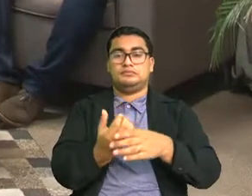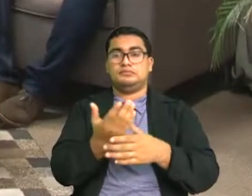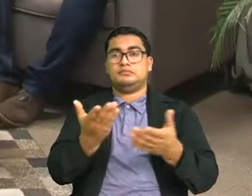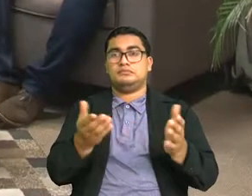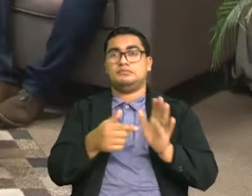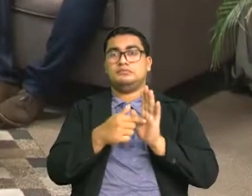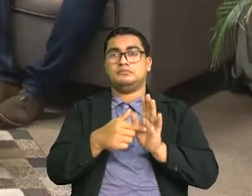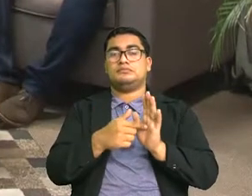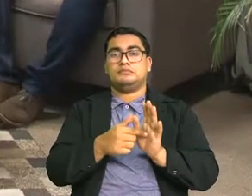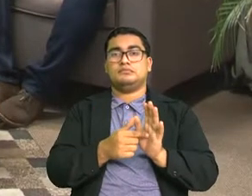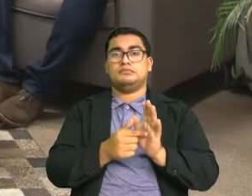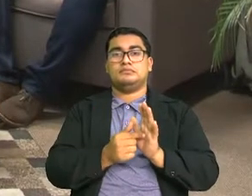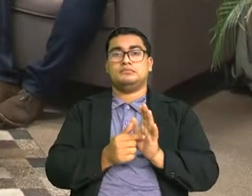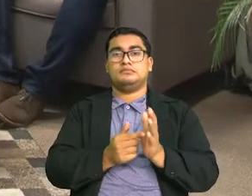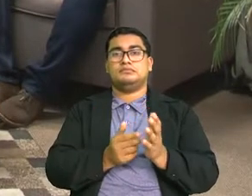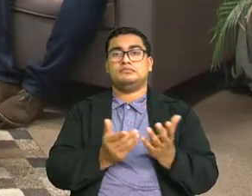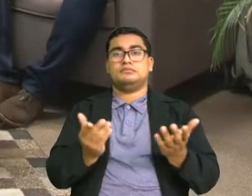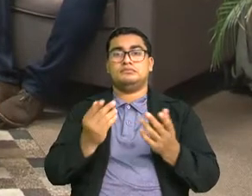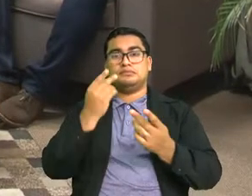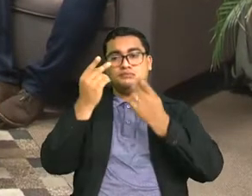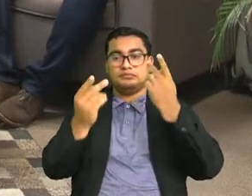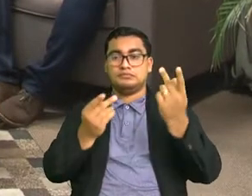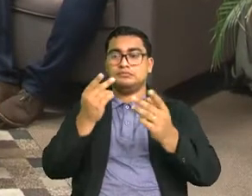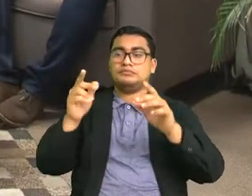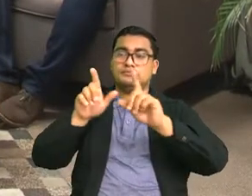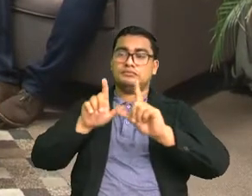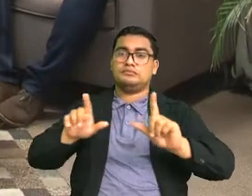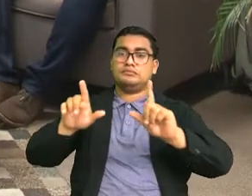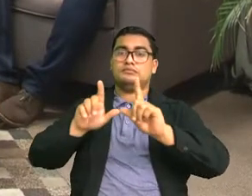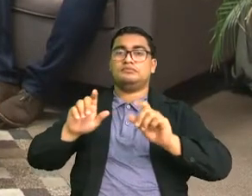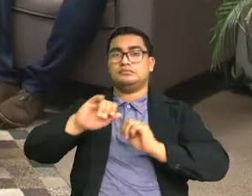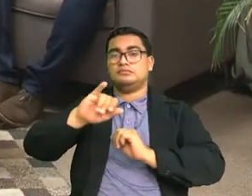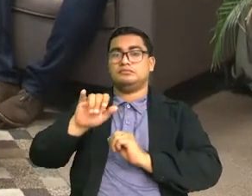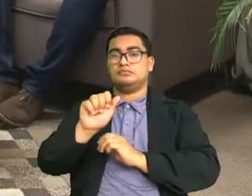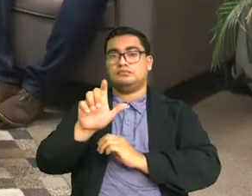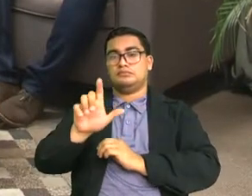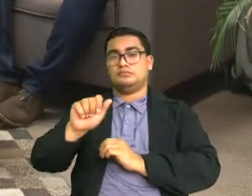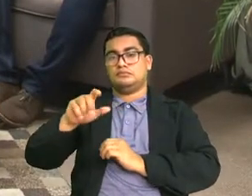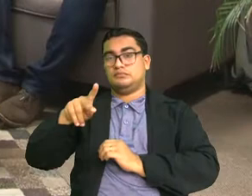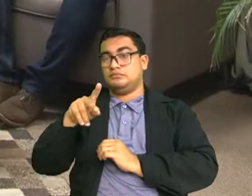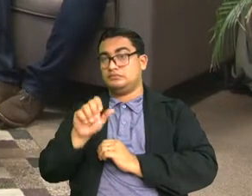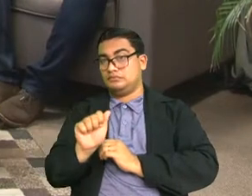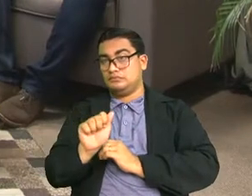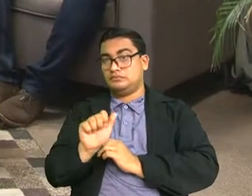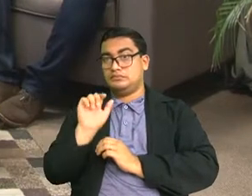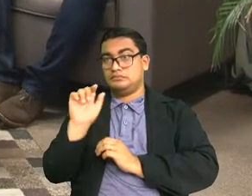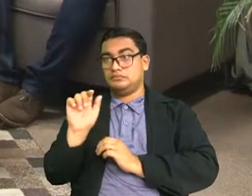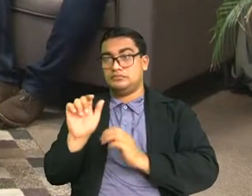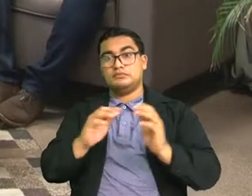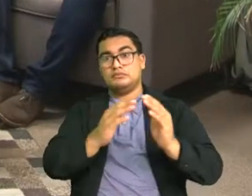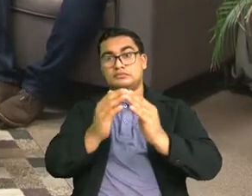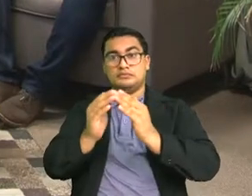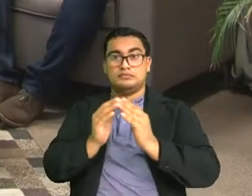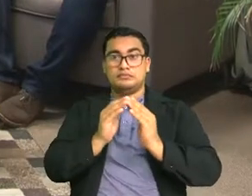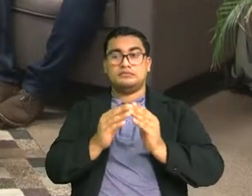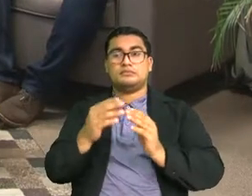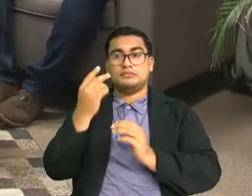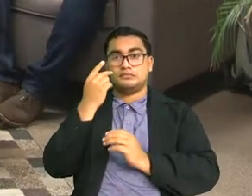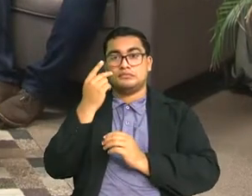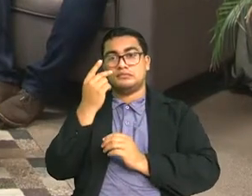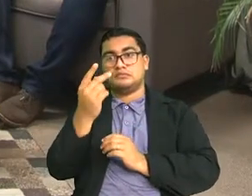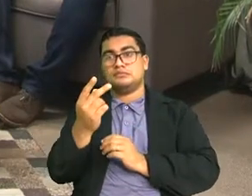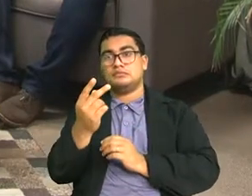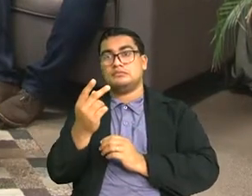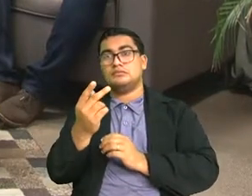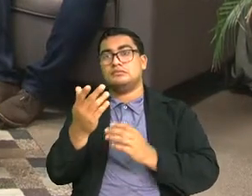zonas frijol heras por ejemplo hemos visitado zonas allá en xalapa por ejemplo en la zona hemos visto ya en campo el